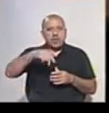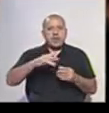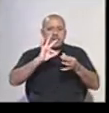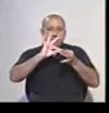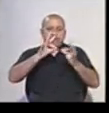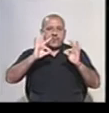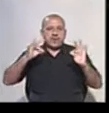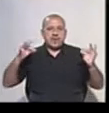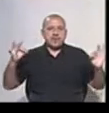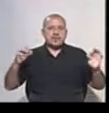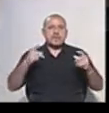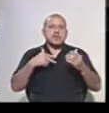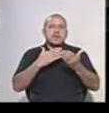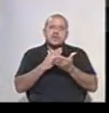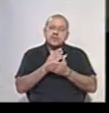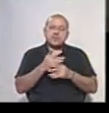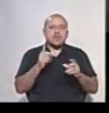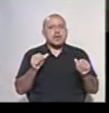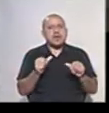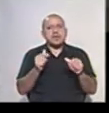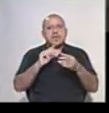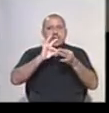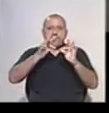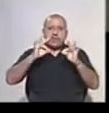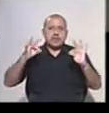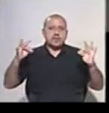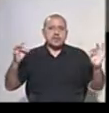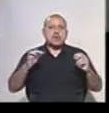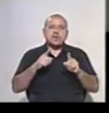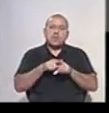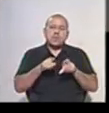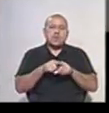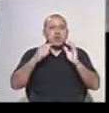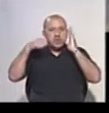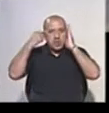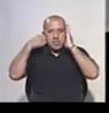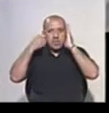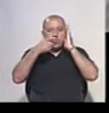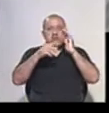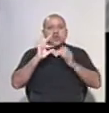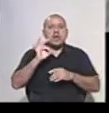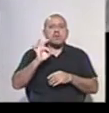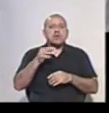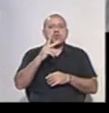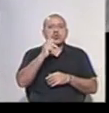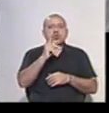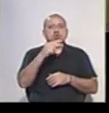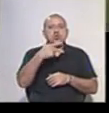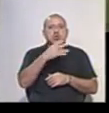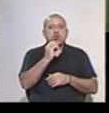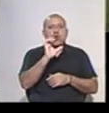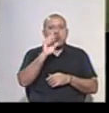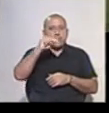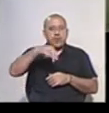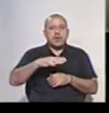un fetiche casi de los Coen. Sí, exacto. Pero me dijeron, es una película muy al estilo de los hermanos Coen. Sí, yo comenté eso mismo que vos me habías